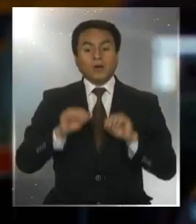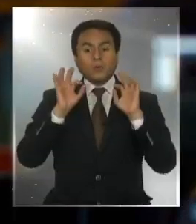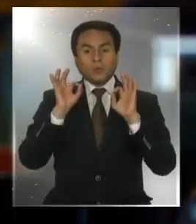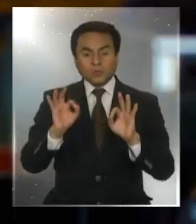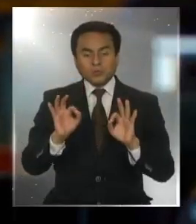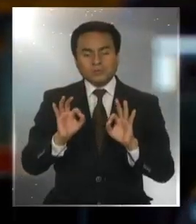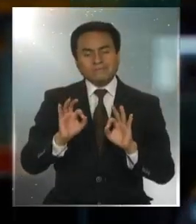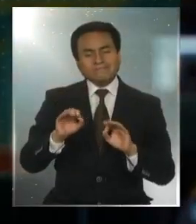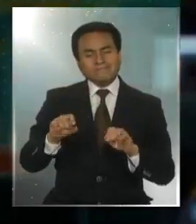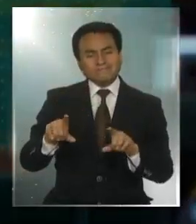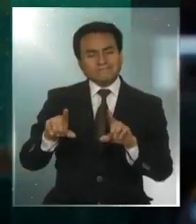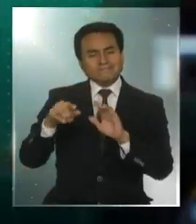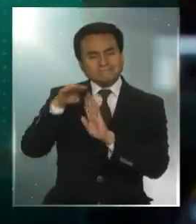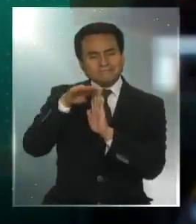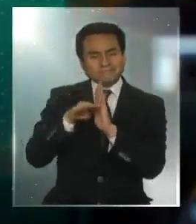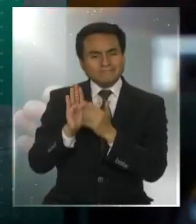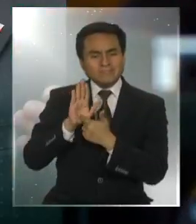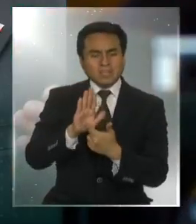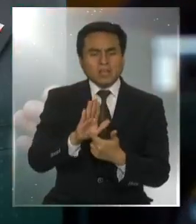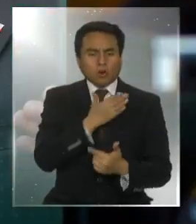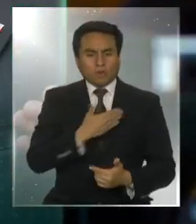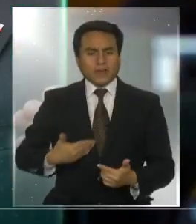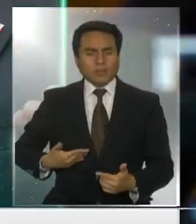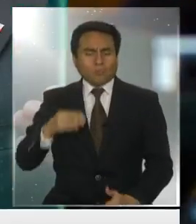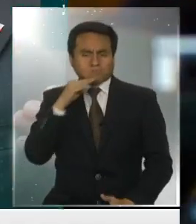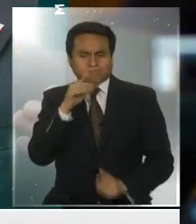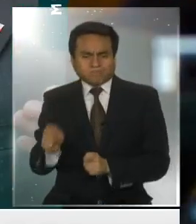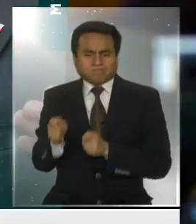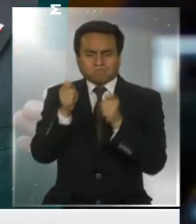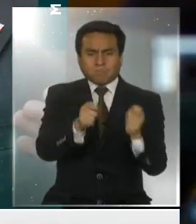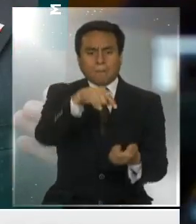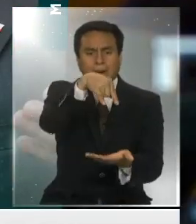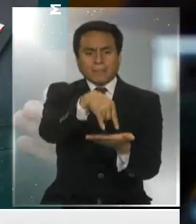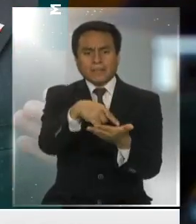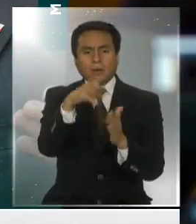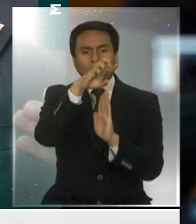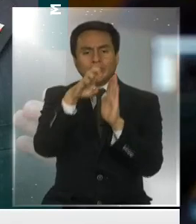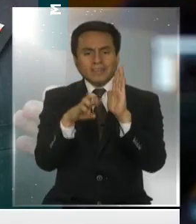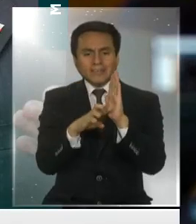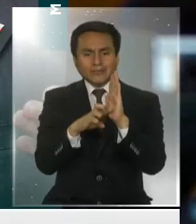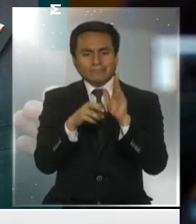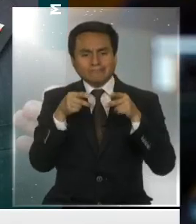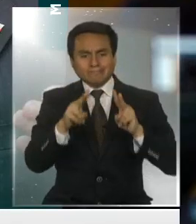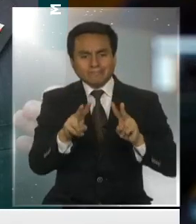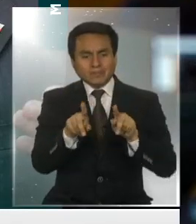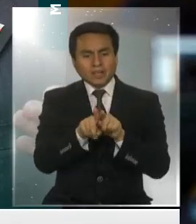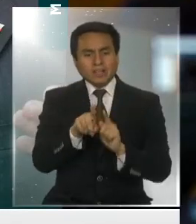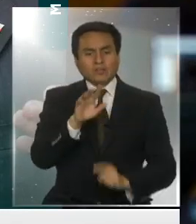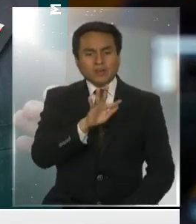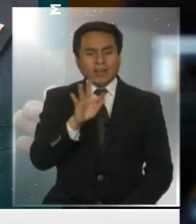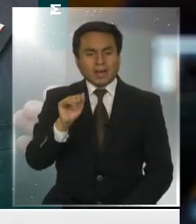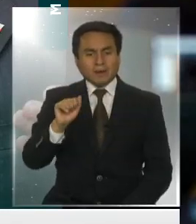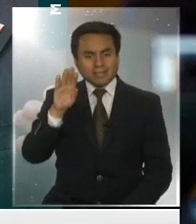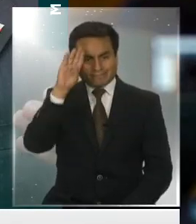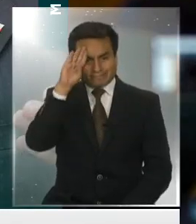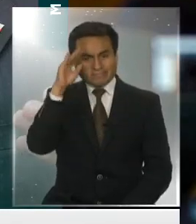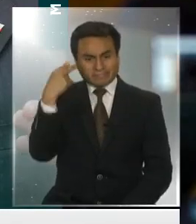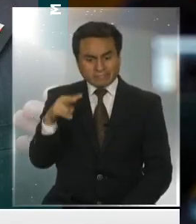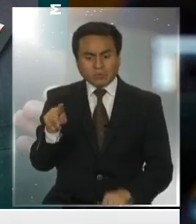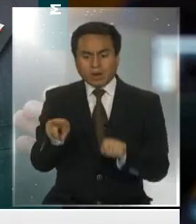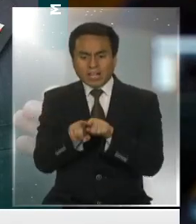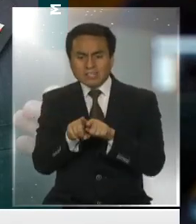propósito, lo decíamos en titulares, el gobierno enviará con discusión inmediata al Parlamento este proyecto que busca permitir que las Fuerzas Armadas resguarden